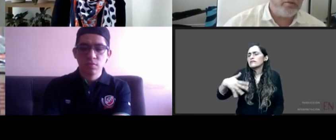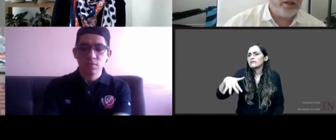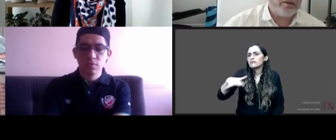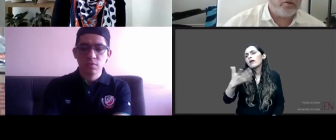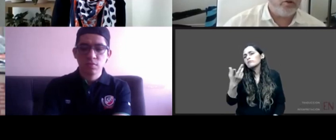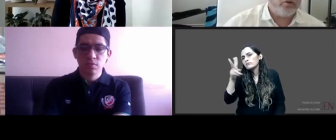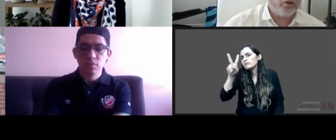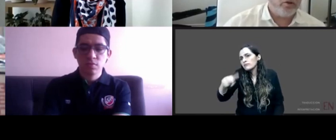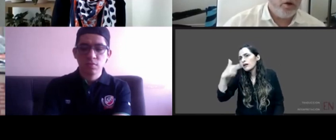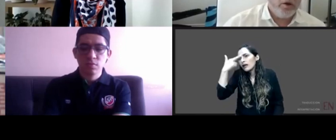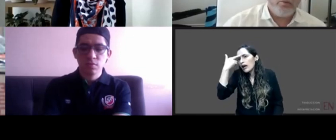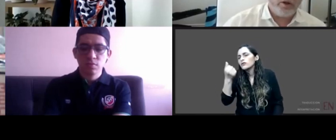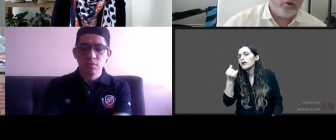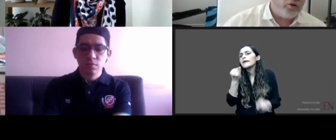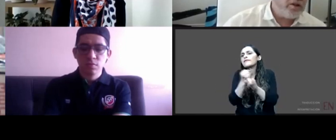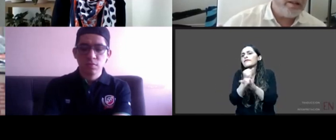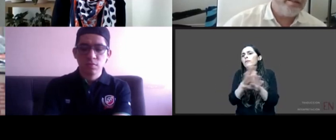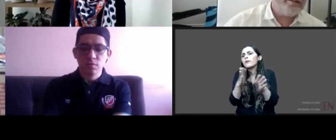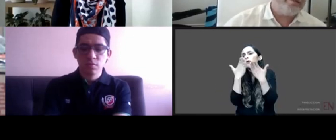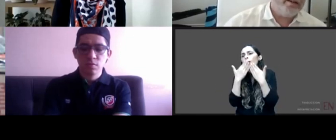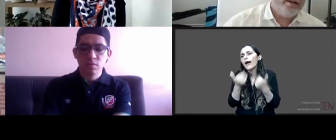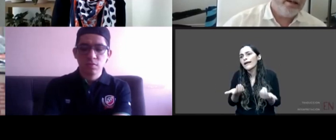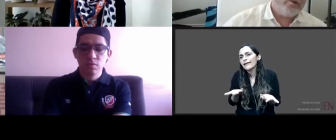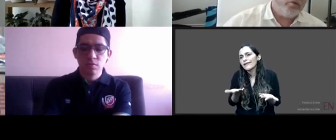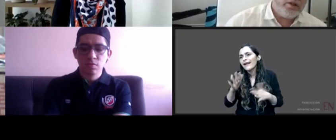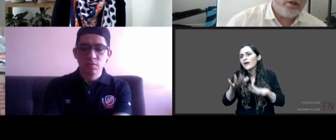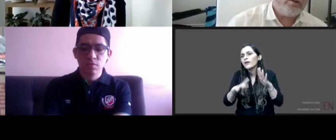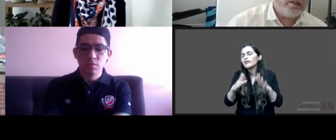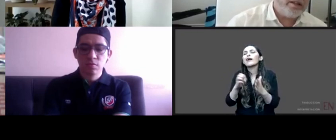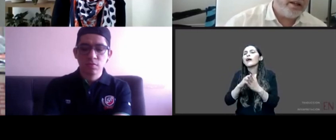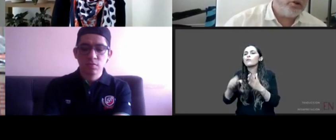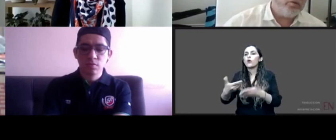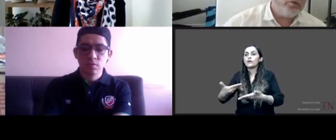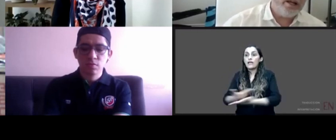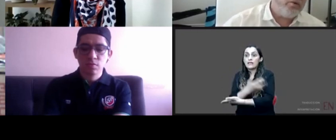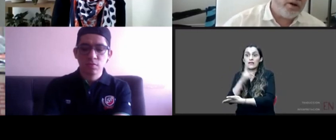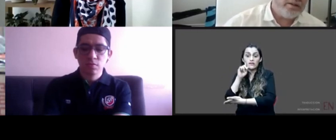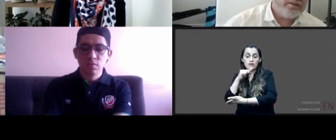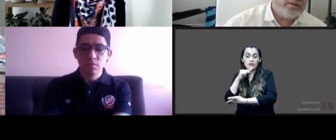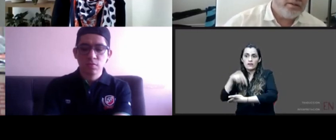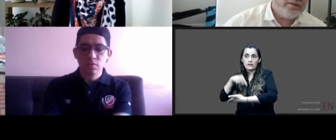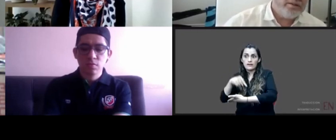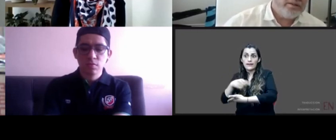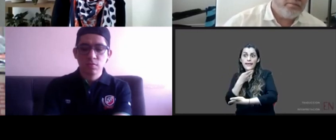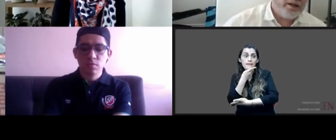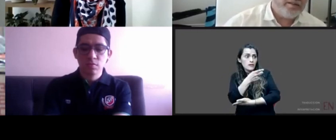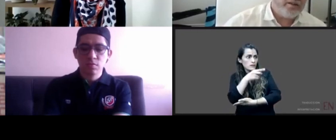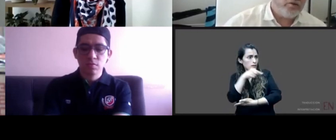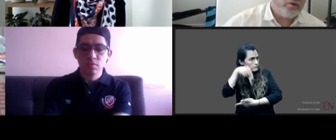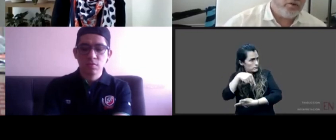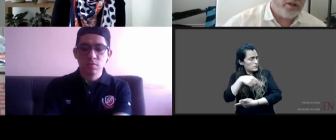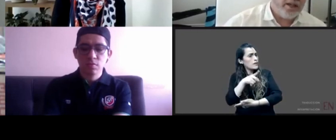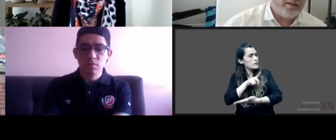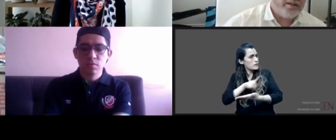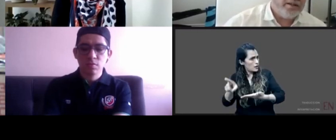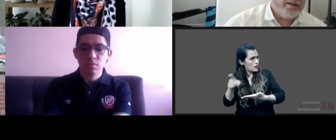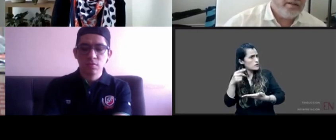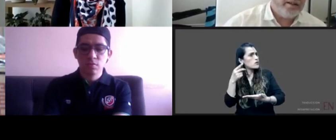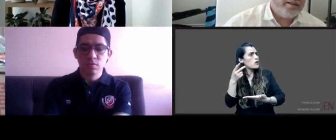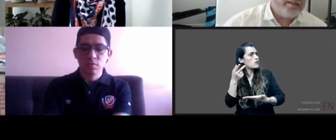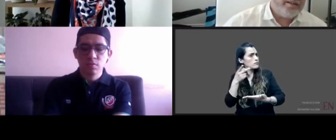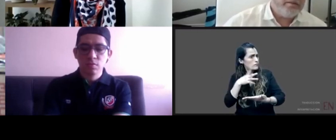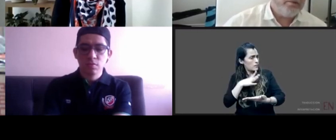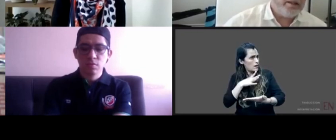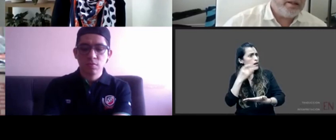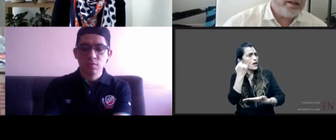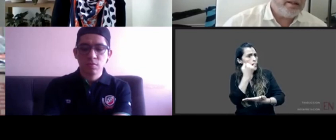desinformadas, como en el caso de los sordos, porque no se les dice que su niño tiene derecho a una lengua para ser sordo señante. Se